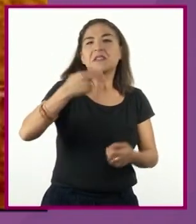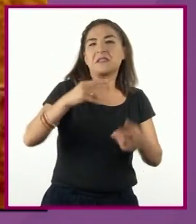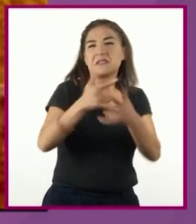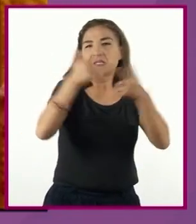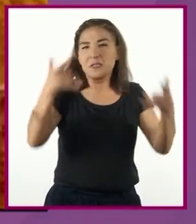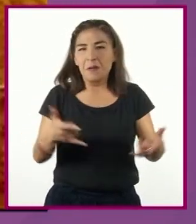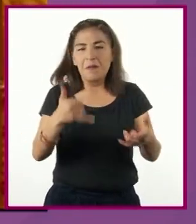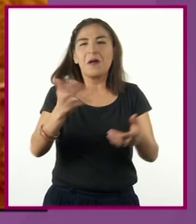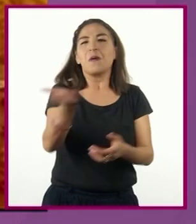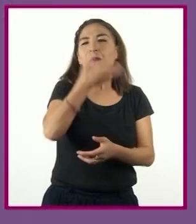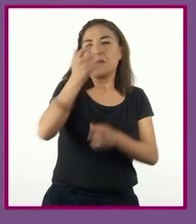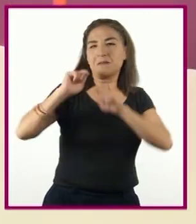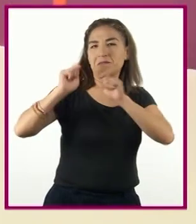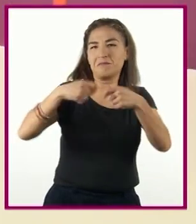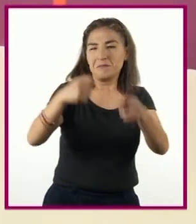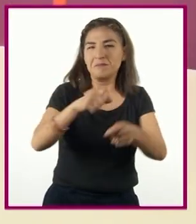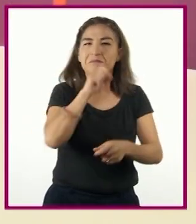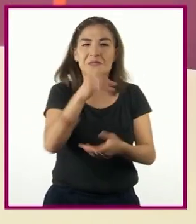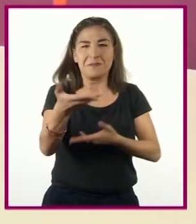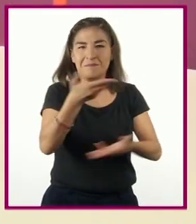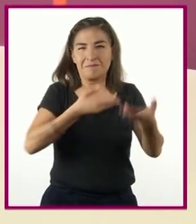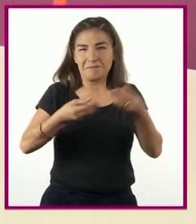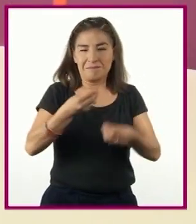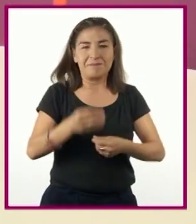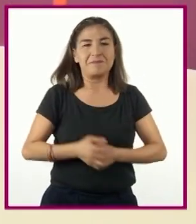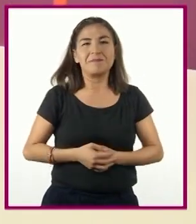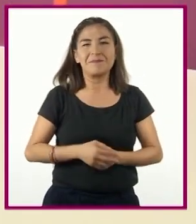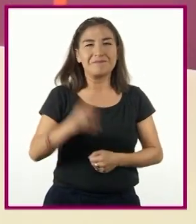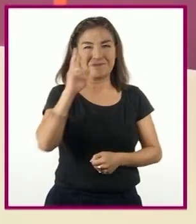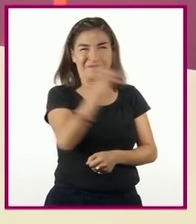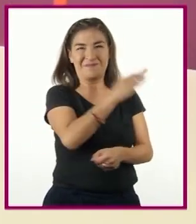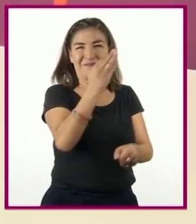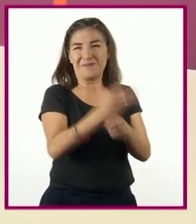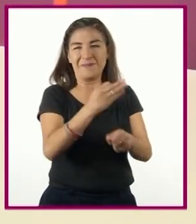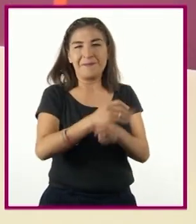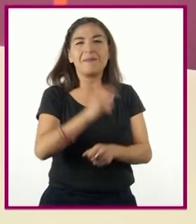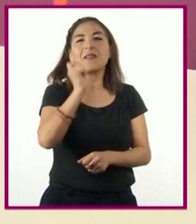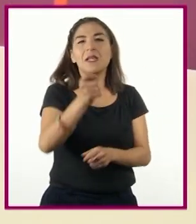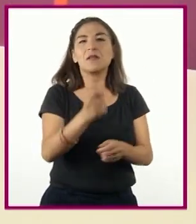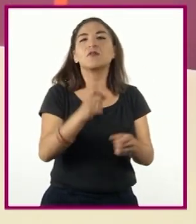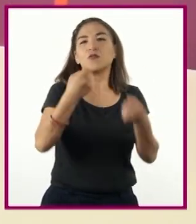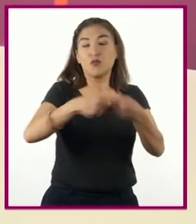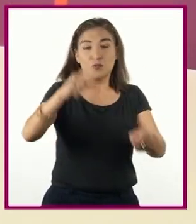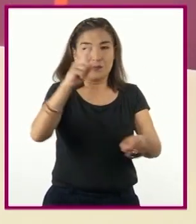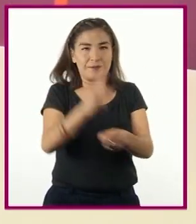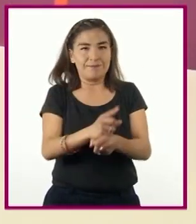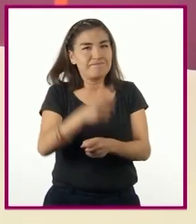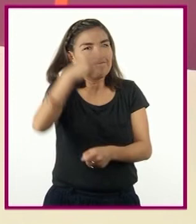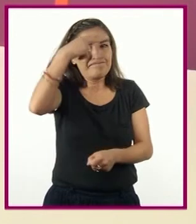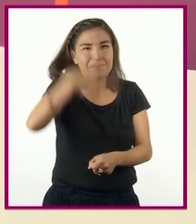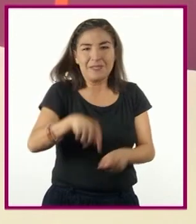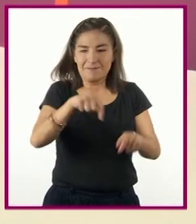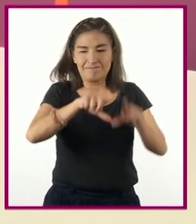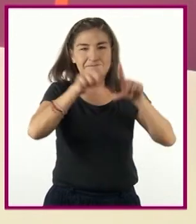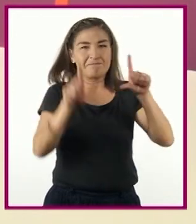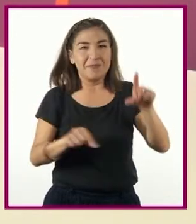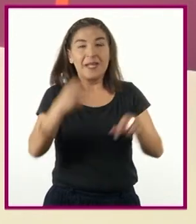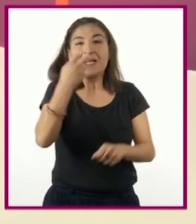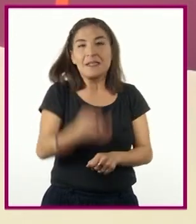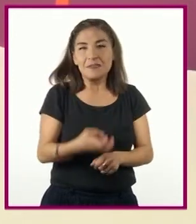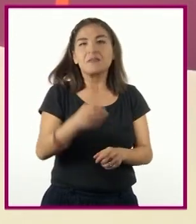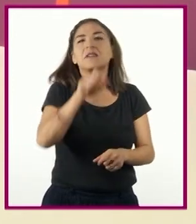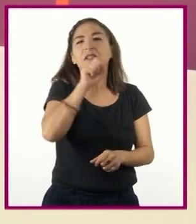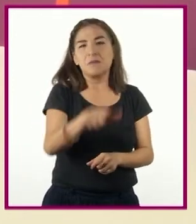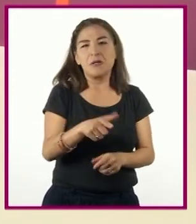algunas costumbres. Como vieron y escucharon, pertenecemos a la sociedad mexicana, la cual puede ser